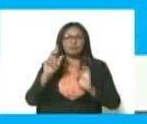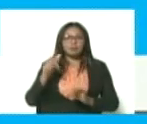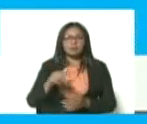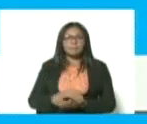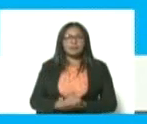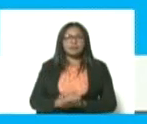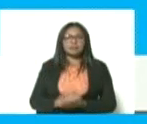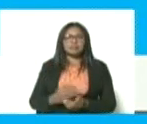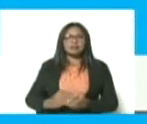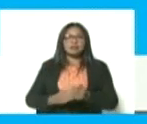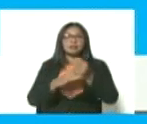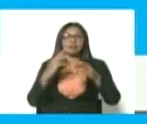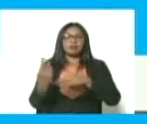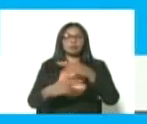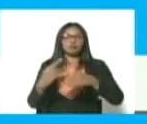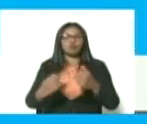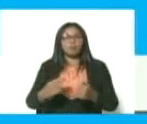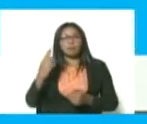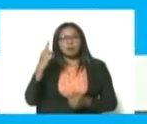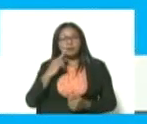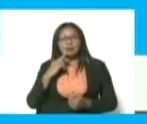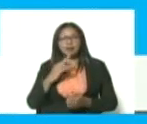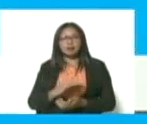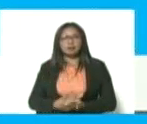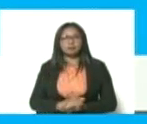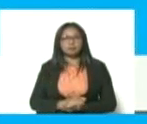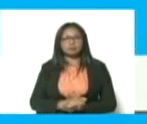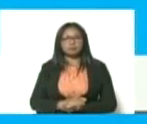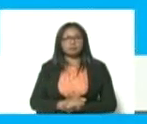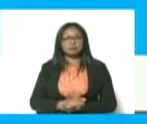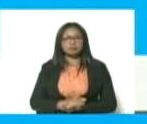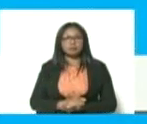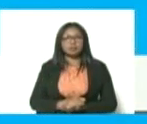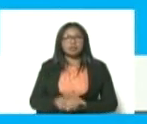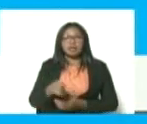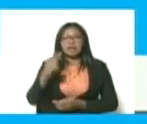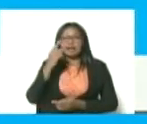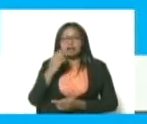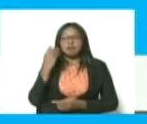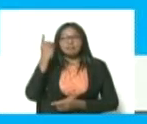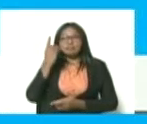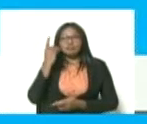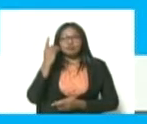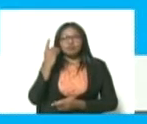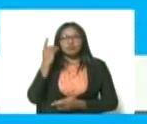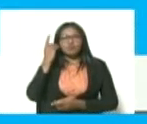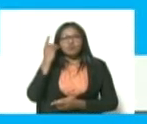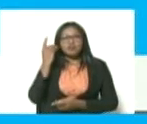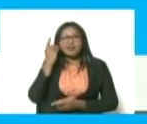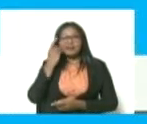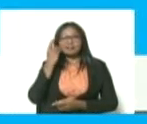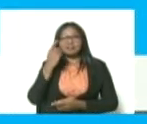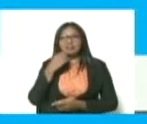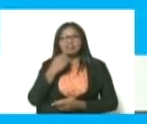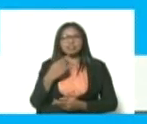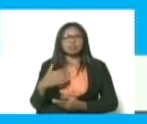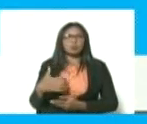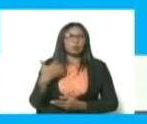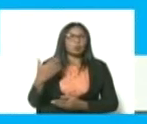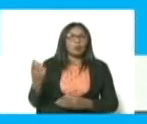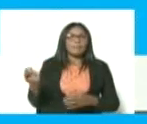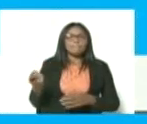dirigentes de la Revolución Bolivariana. Esa es la verdad. Iván Duque es un tipo obsesionado en su odio contra Venezuela, obsesionado.